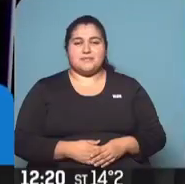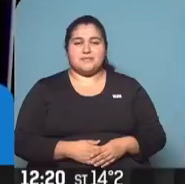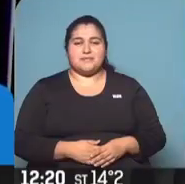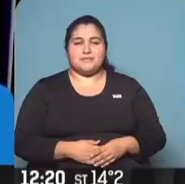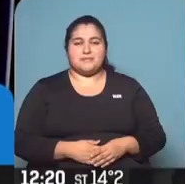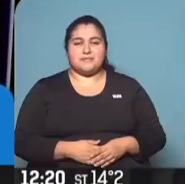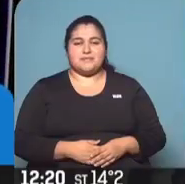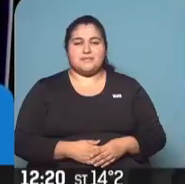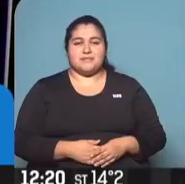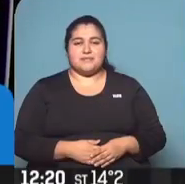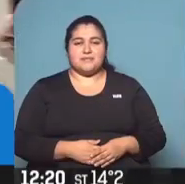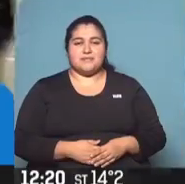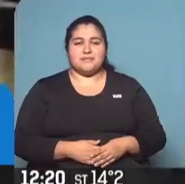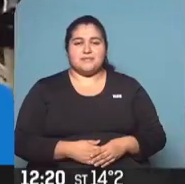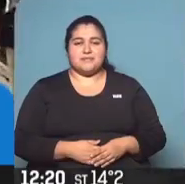bueno